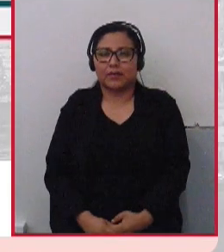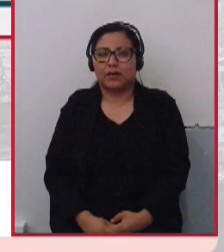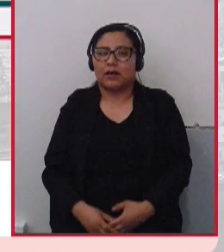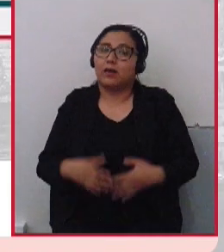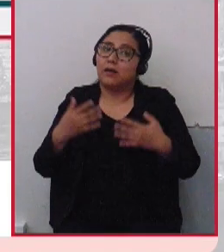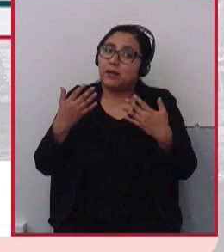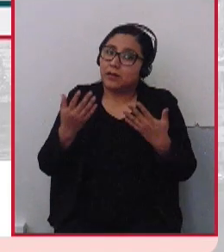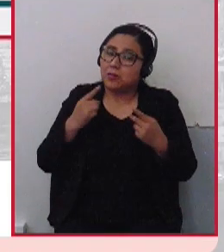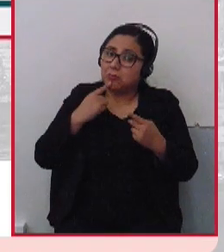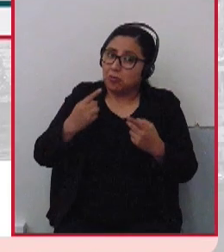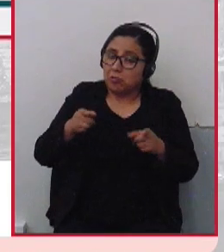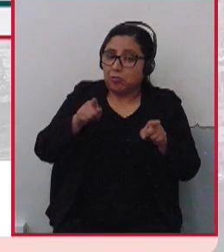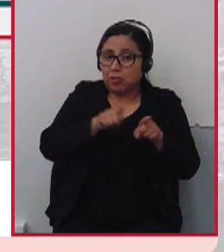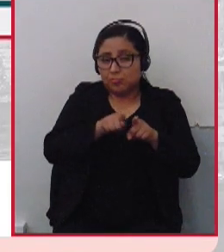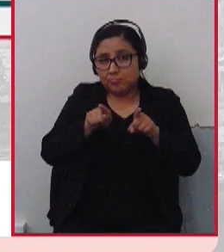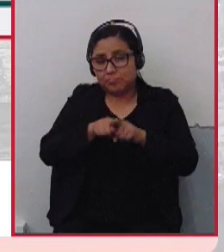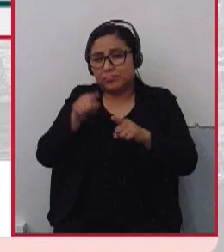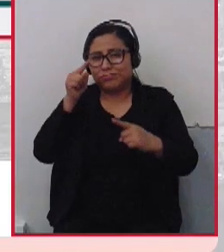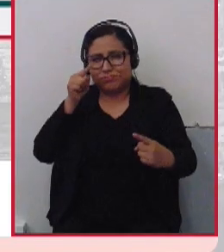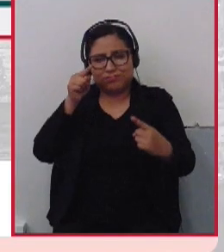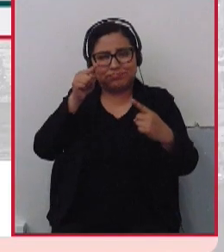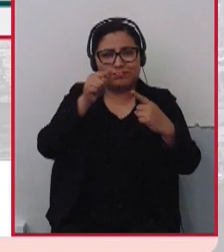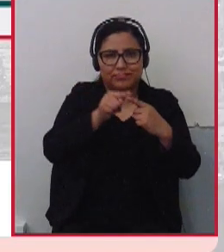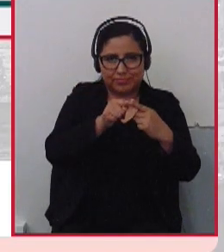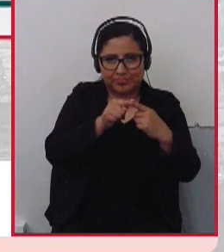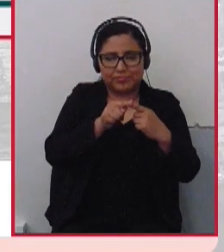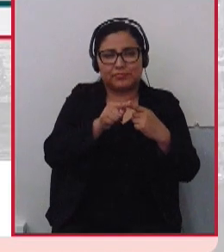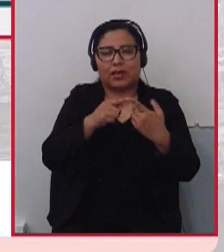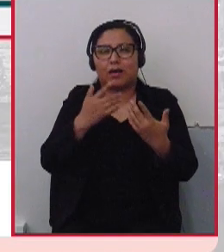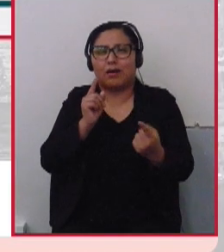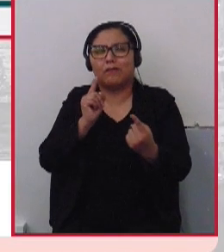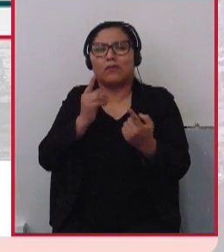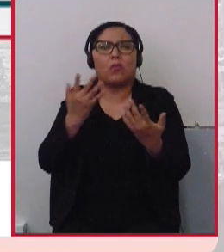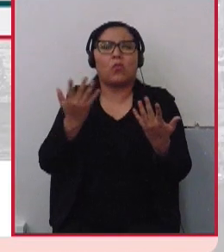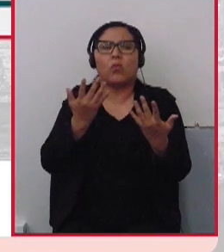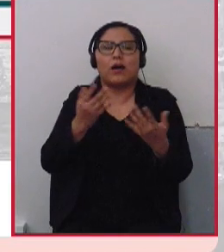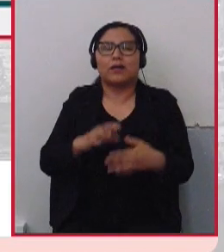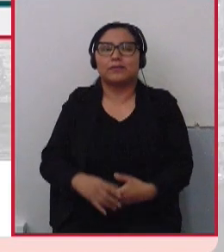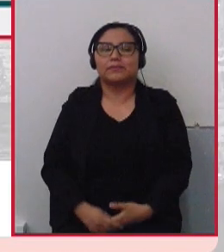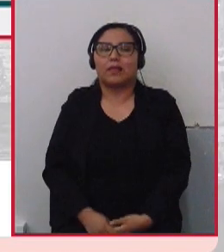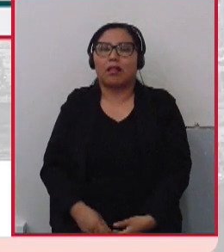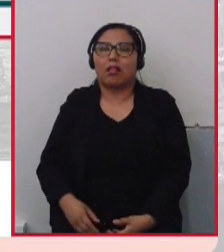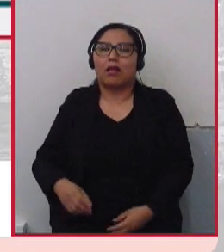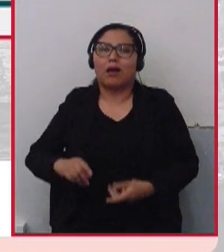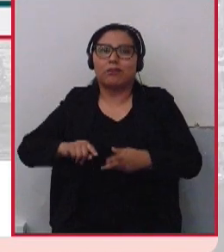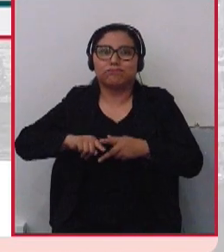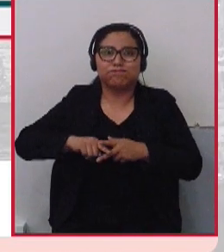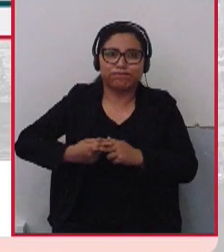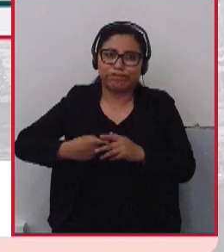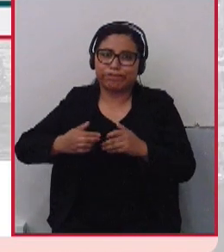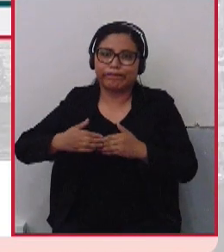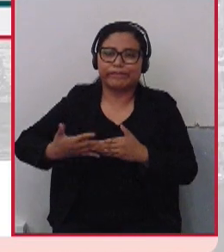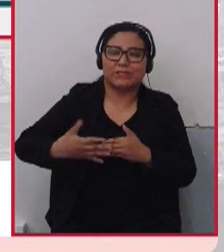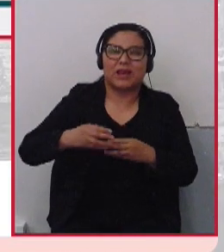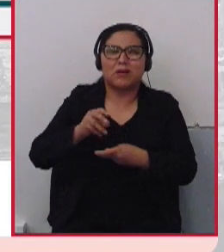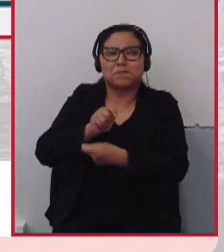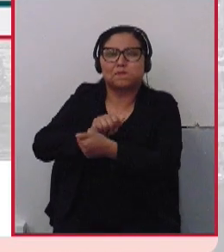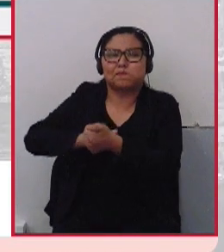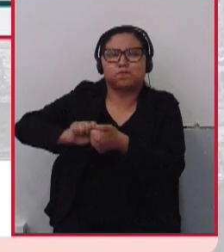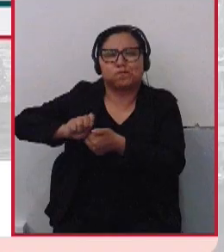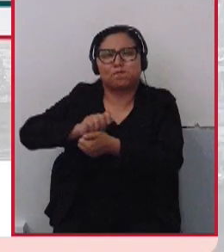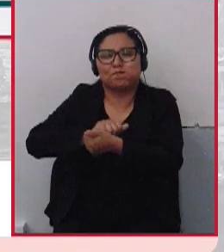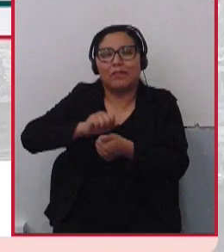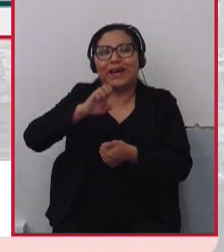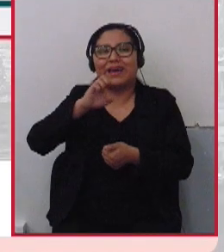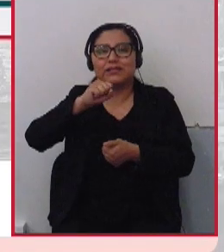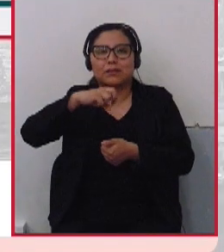Dicho sea de paso, también otro de los retos que afrontamos fue el arranque del espesador, el settler. Un espesador,